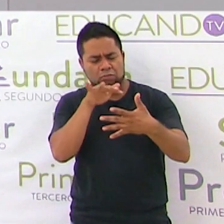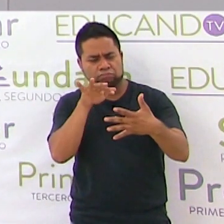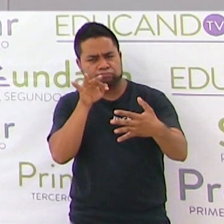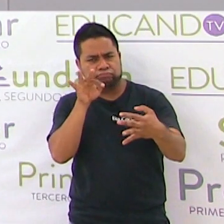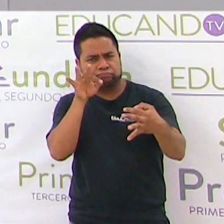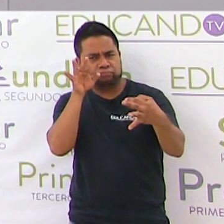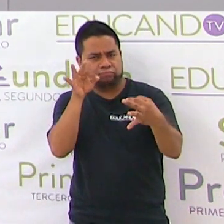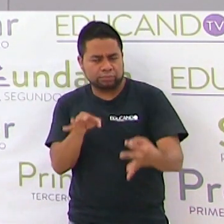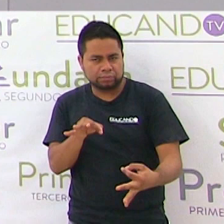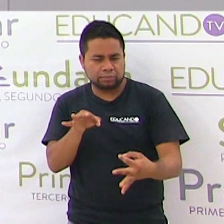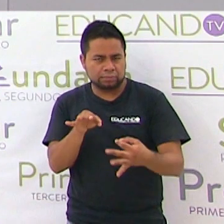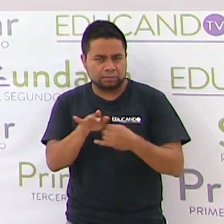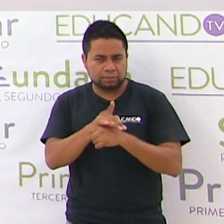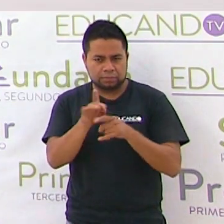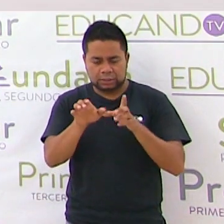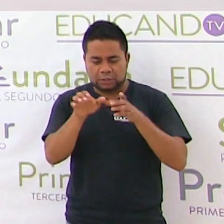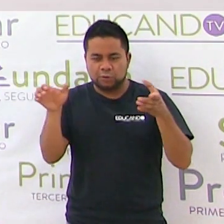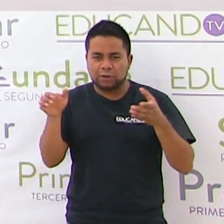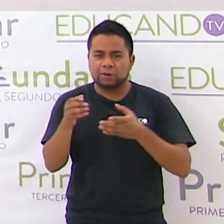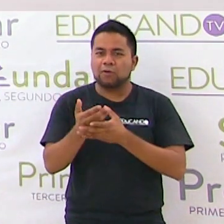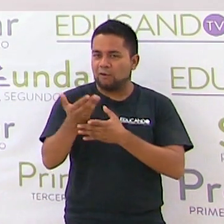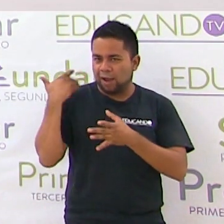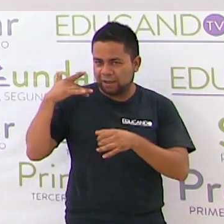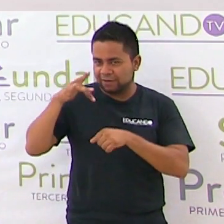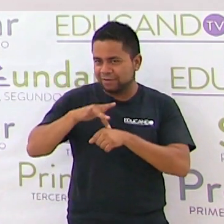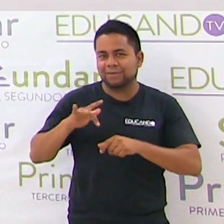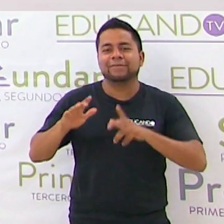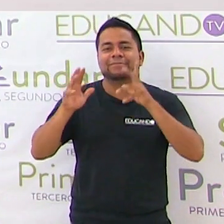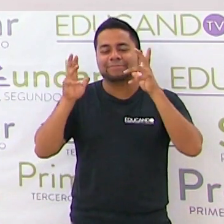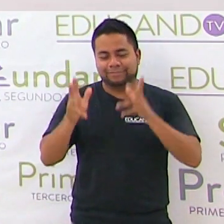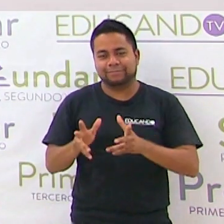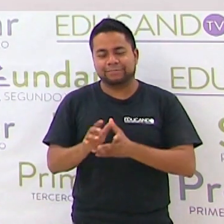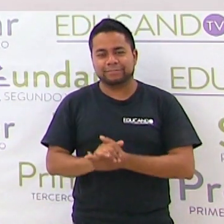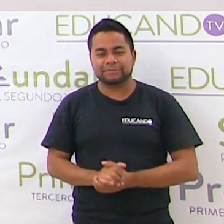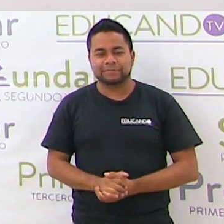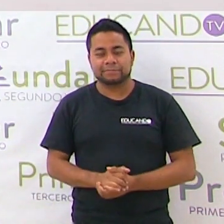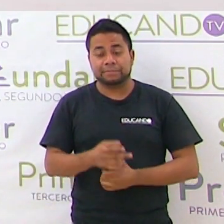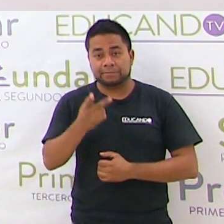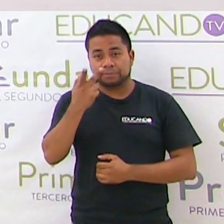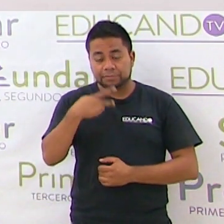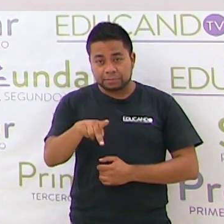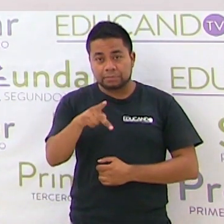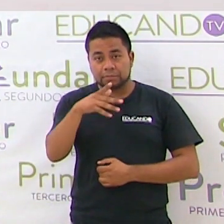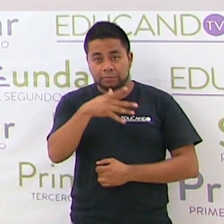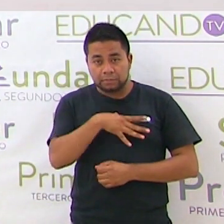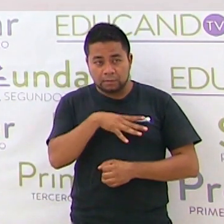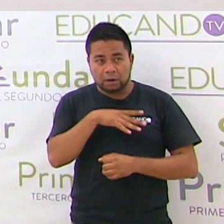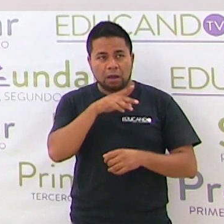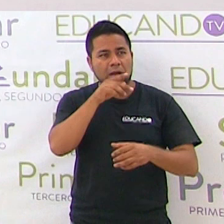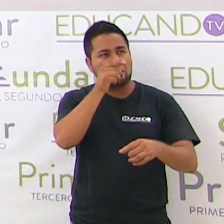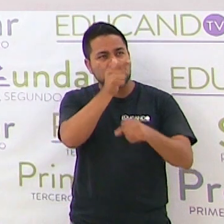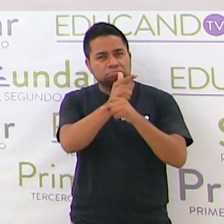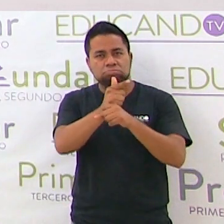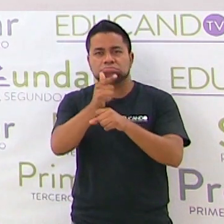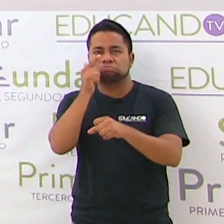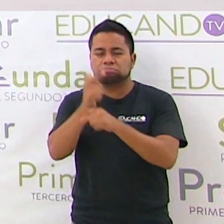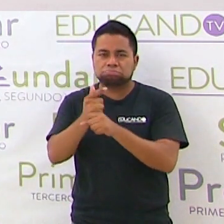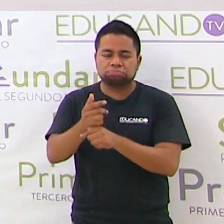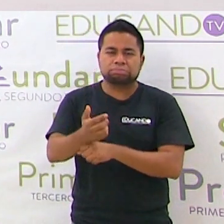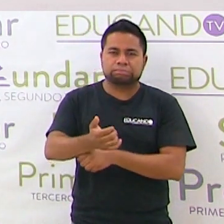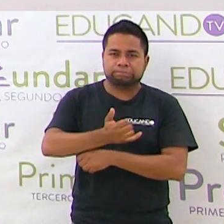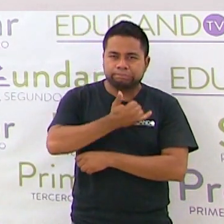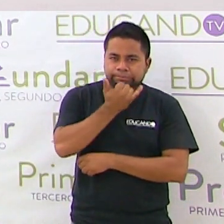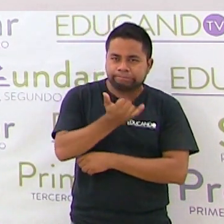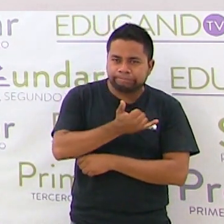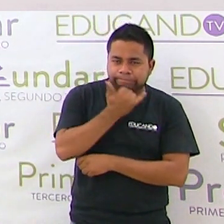¿Por qué? Porque este cuento ya lo había leído antes. Sin embargo, tiene varios detalles